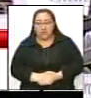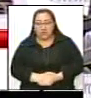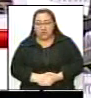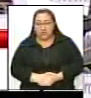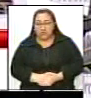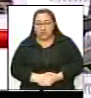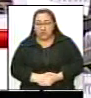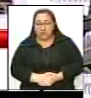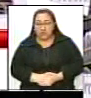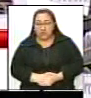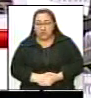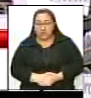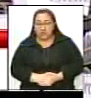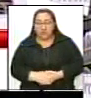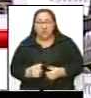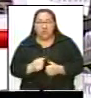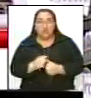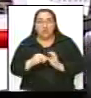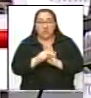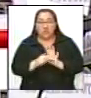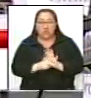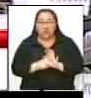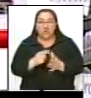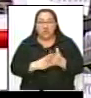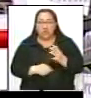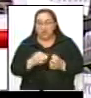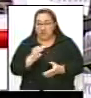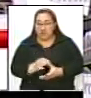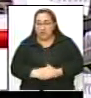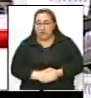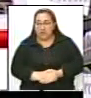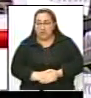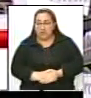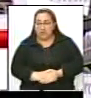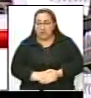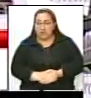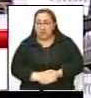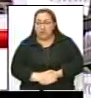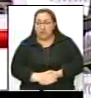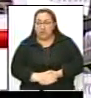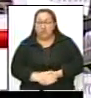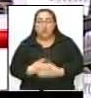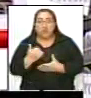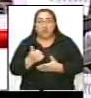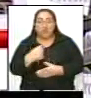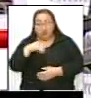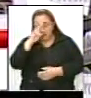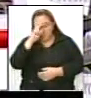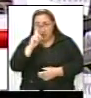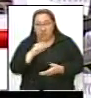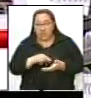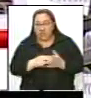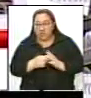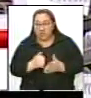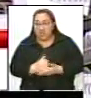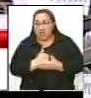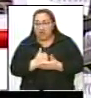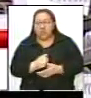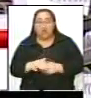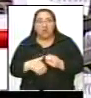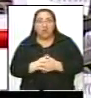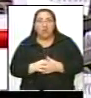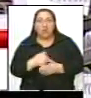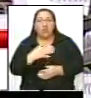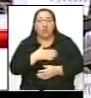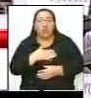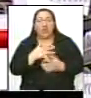tiene una normatividad que verdaderamente ayude al país, muy al contrario, ayuda a los dueños de